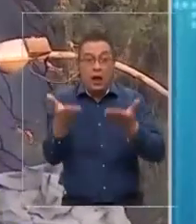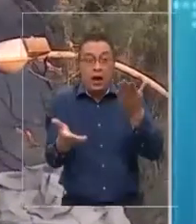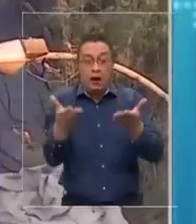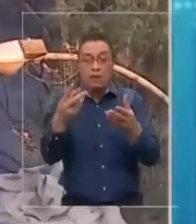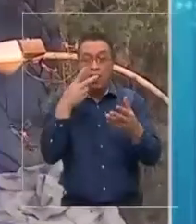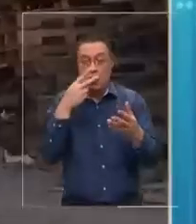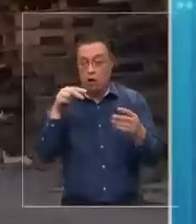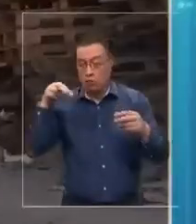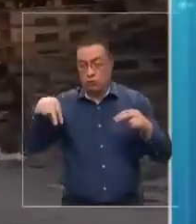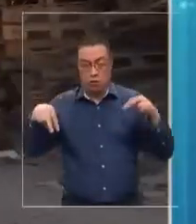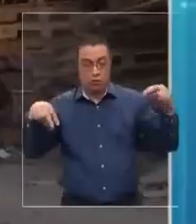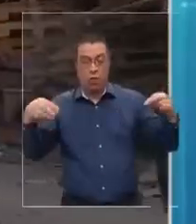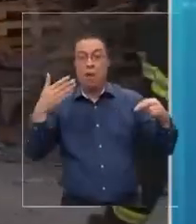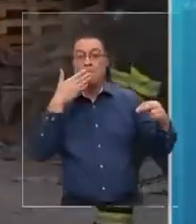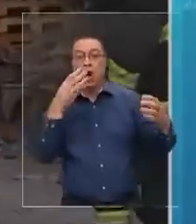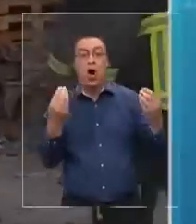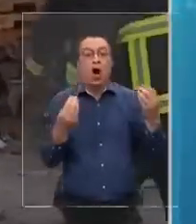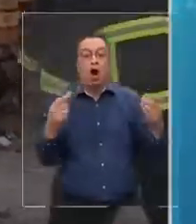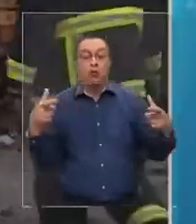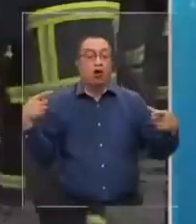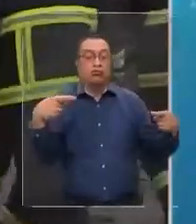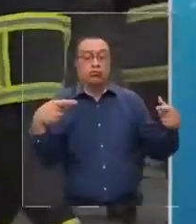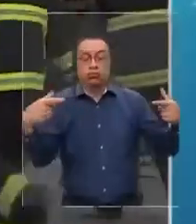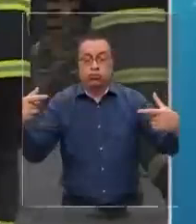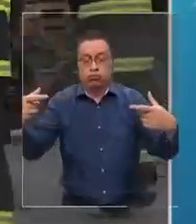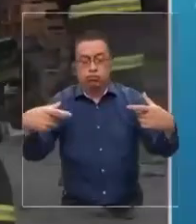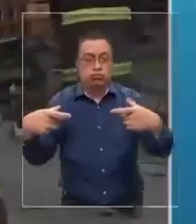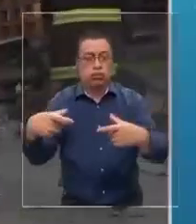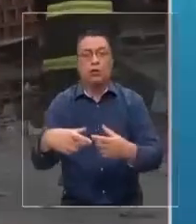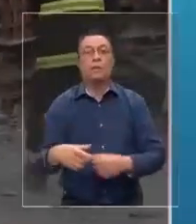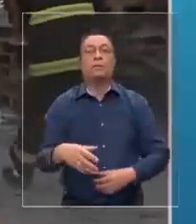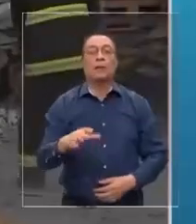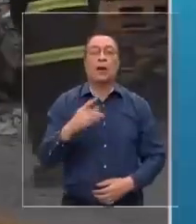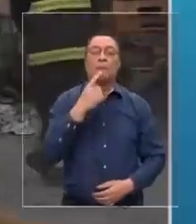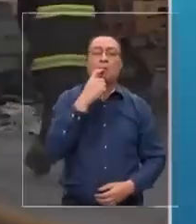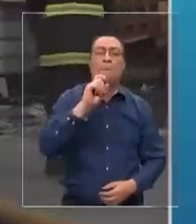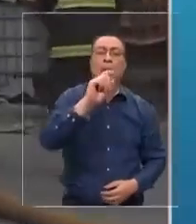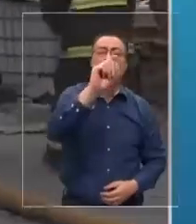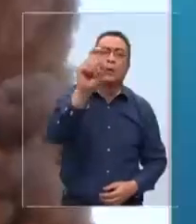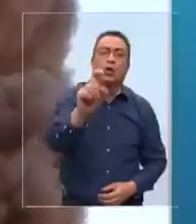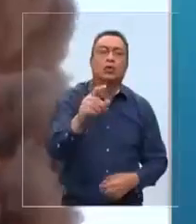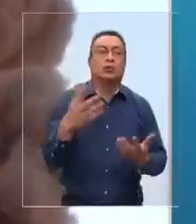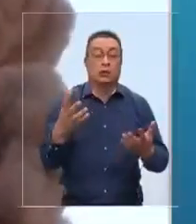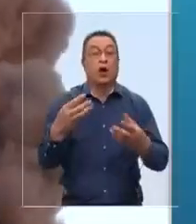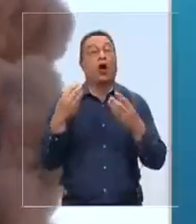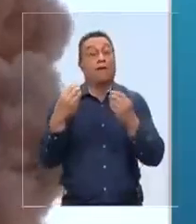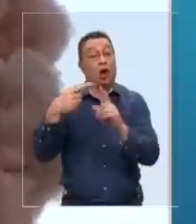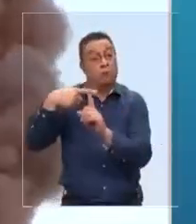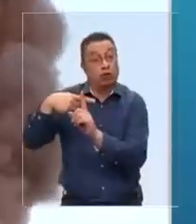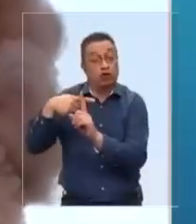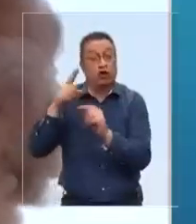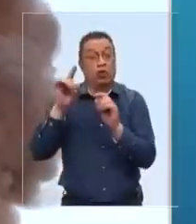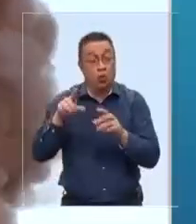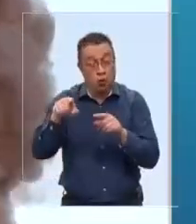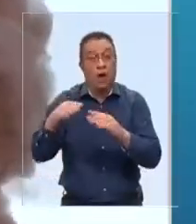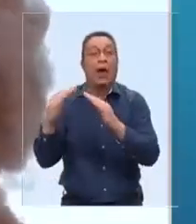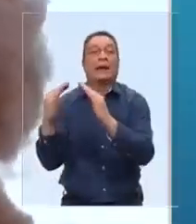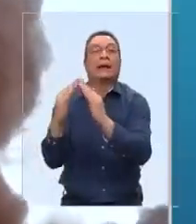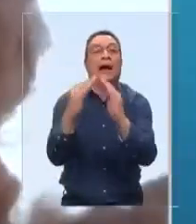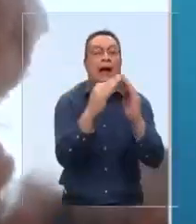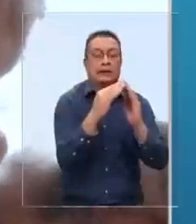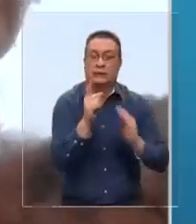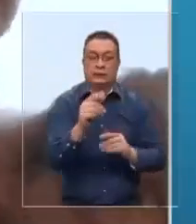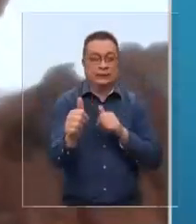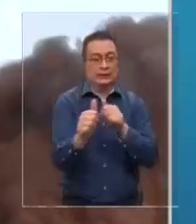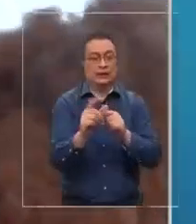los puntos desde donde pueden atacar mejor estas llamas. Muchachos, cuéntenme. Sí, lo bueno dentro de la emergencia es que no es un barrio residencial.